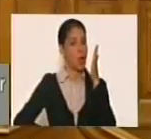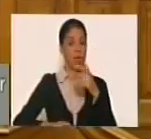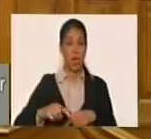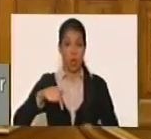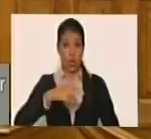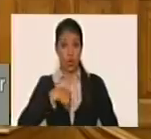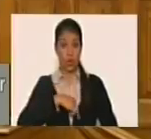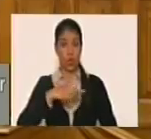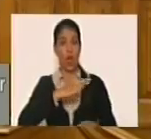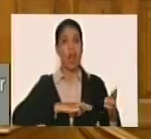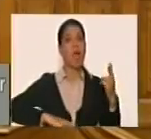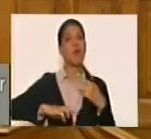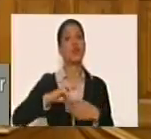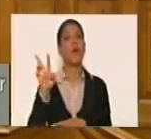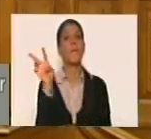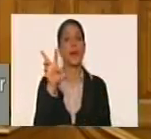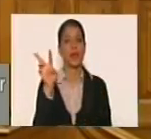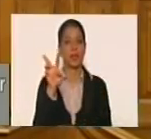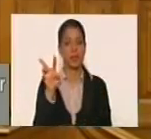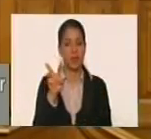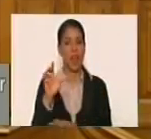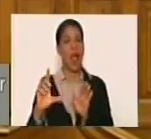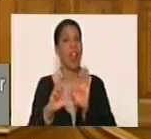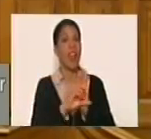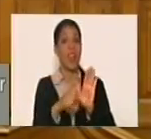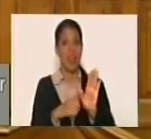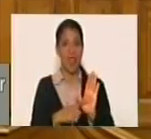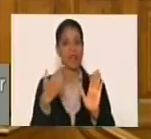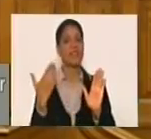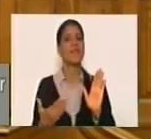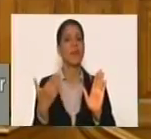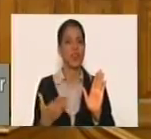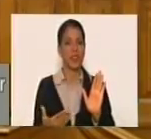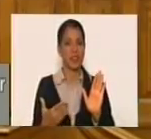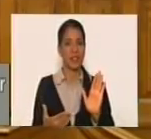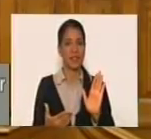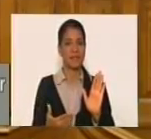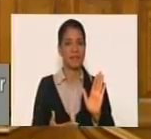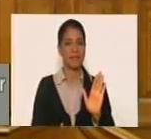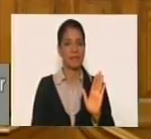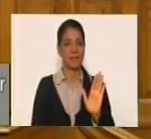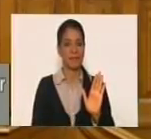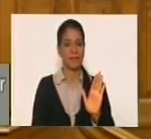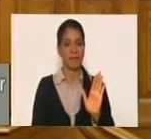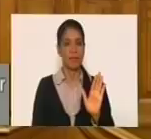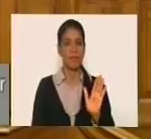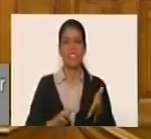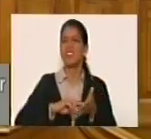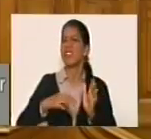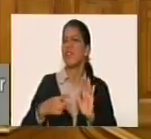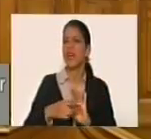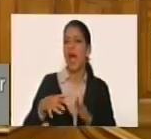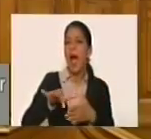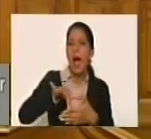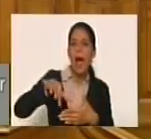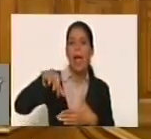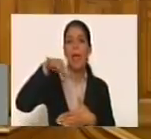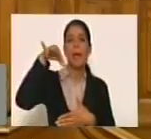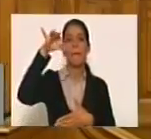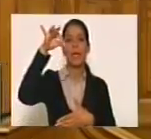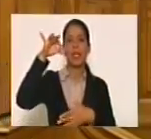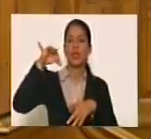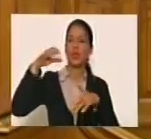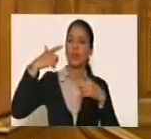revolución en Venezuela con esta ley que hemos aprobado. Es una nueva espiritualidad a la que se ha